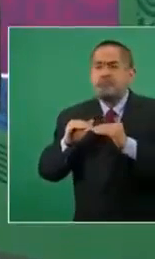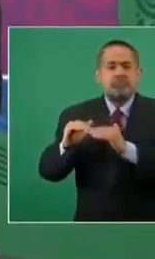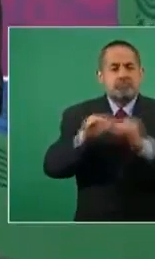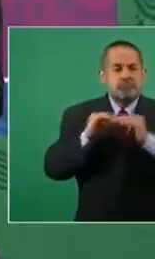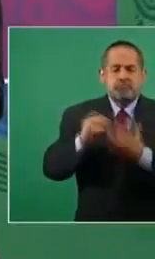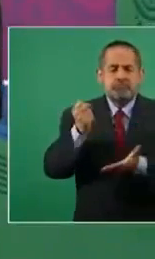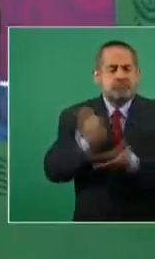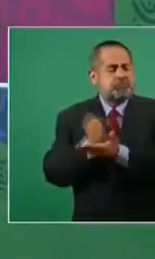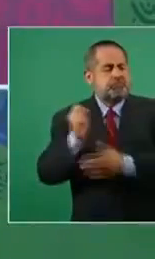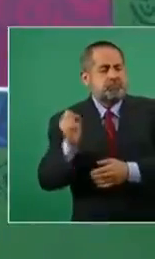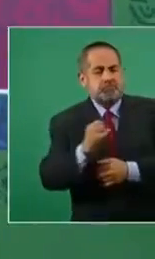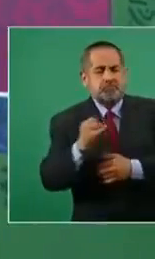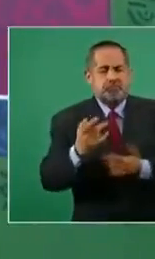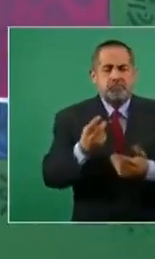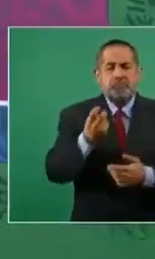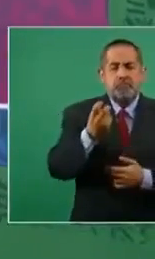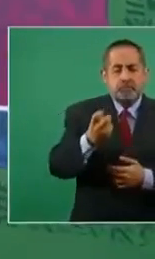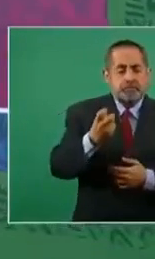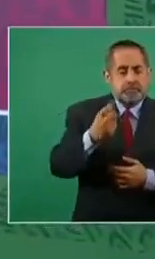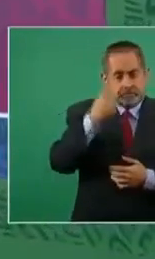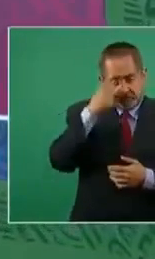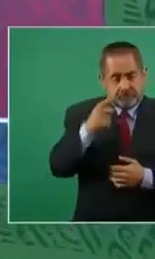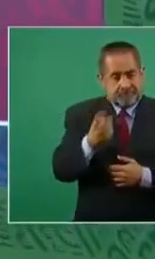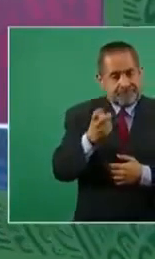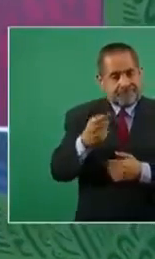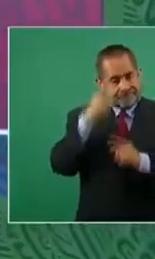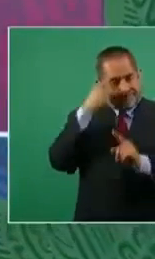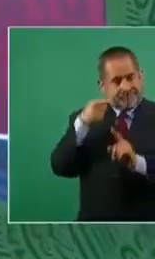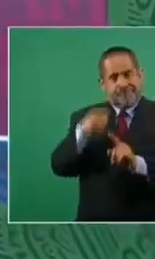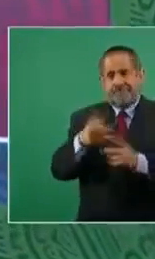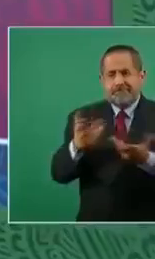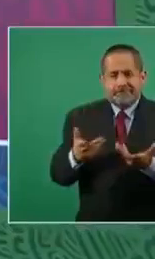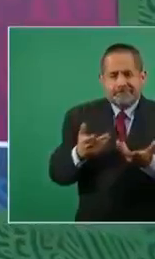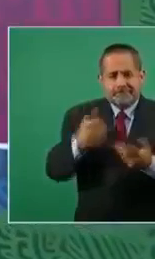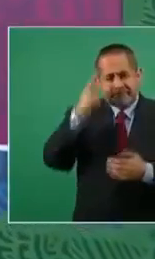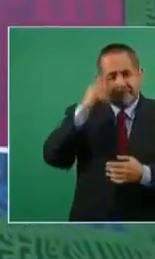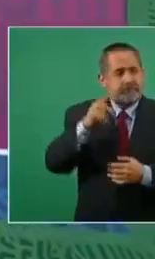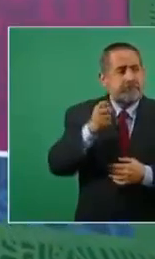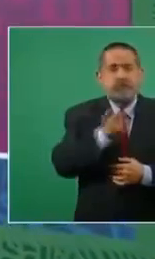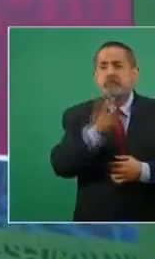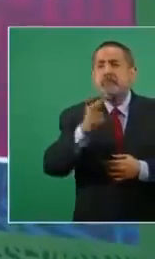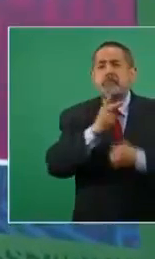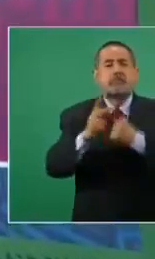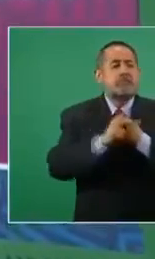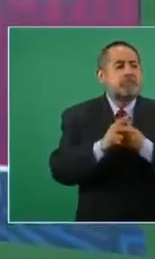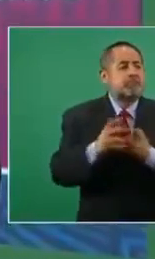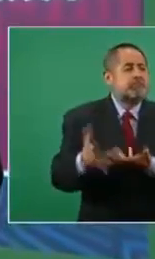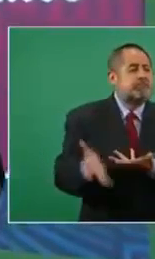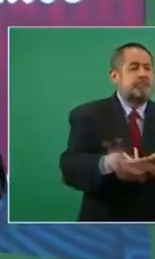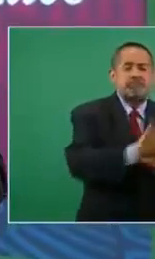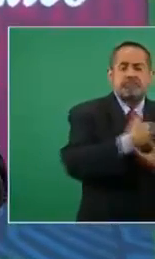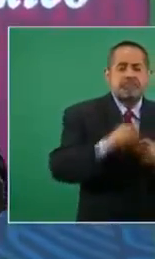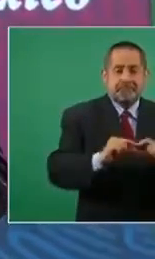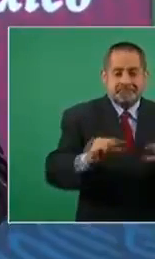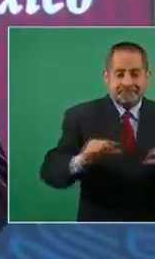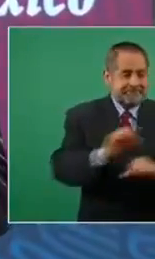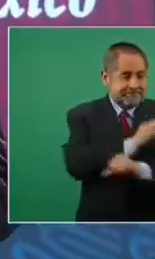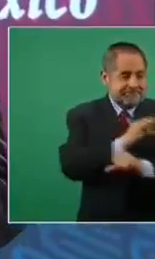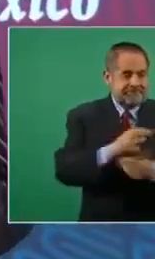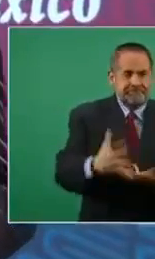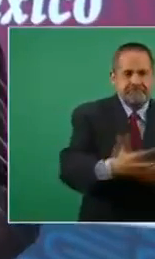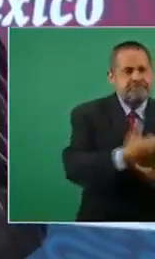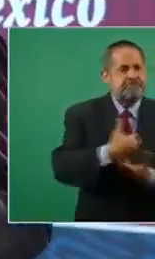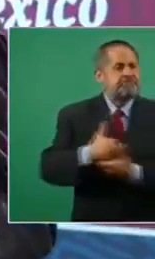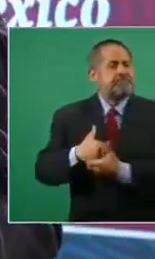pronunció en relación con la resolución del INE que revocó las restricciones y las medidas cautelares en contra del